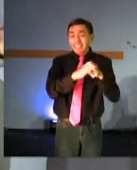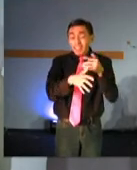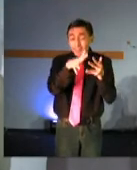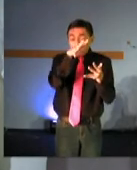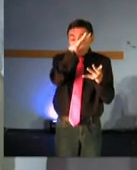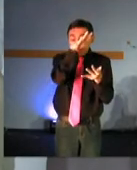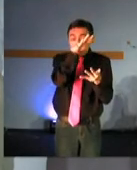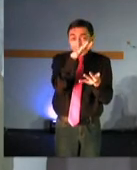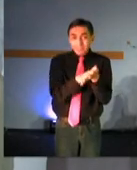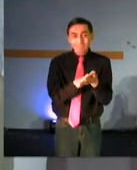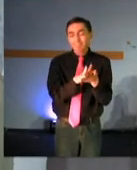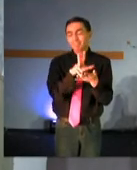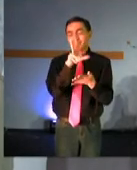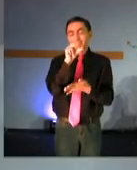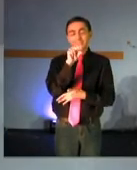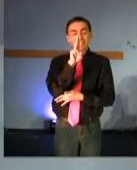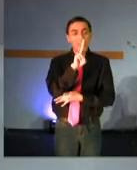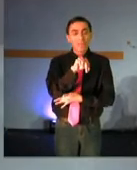nunca.